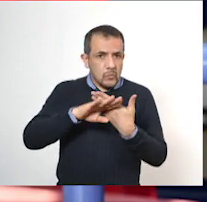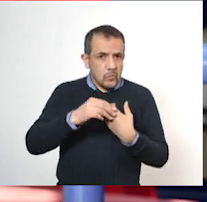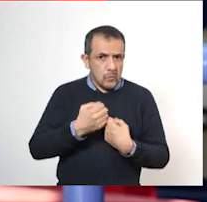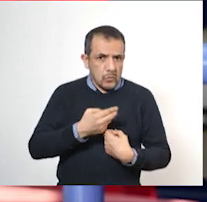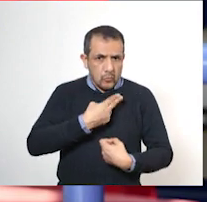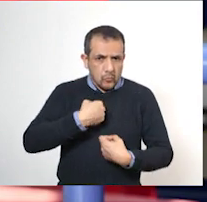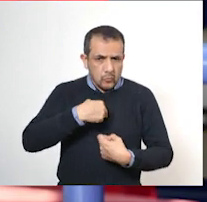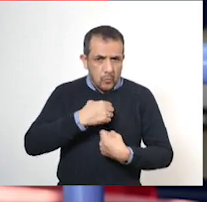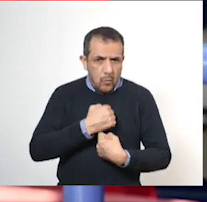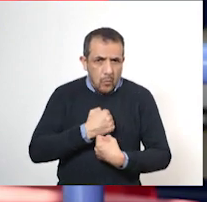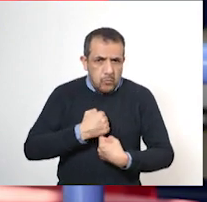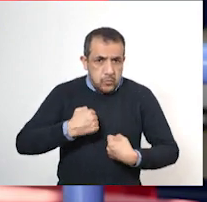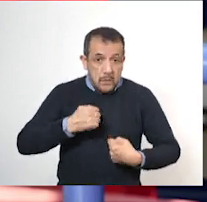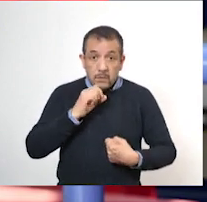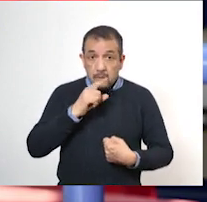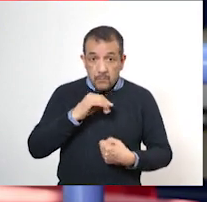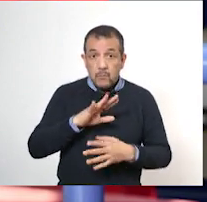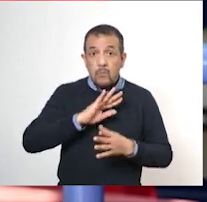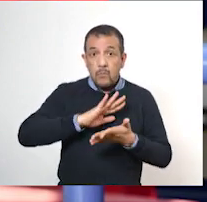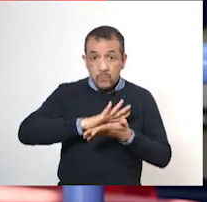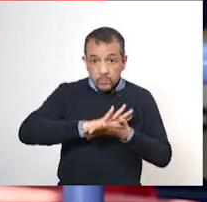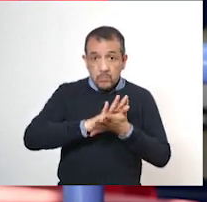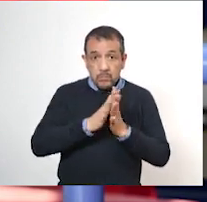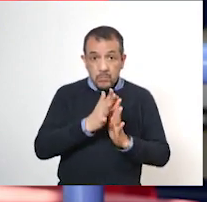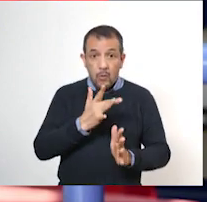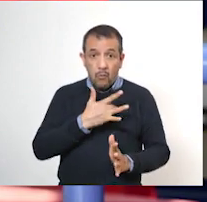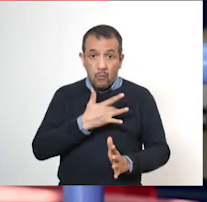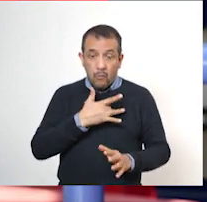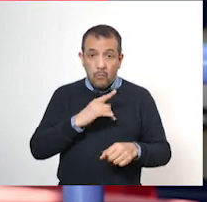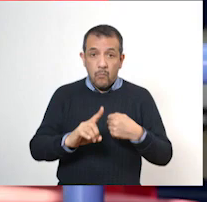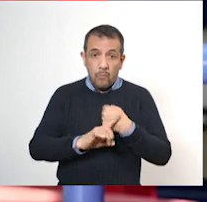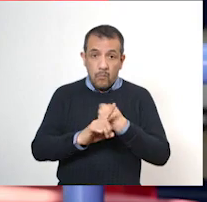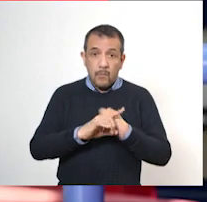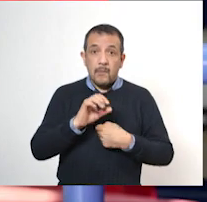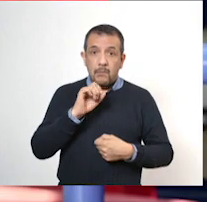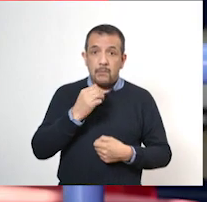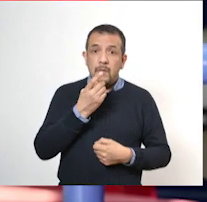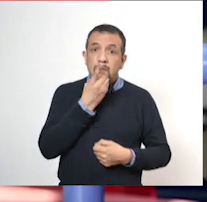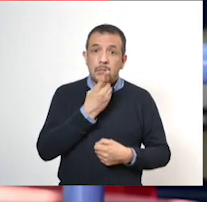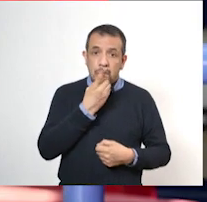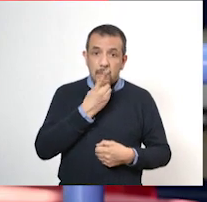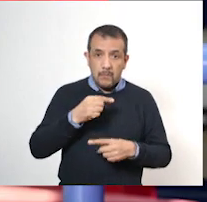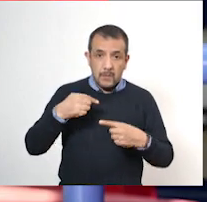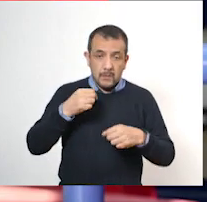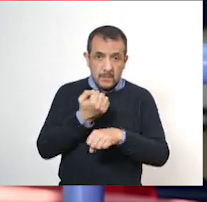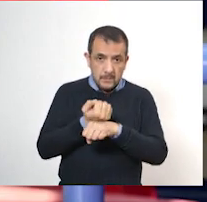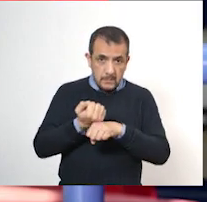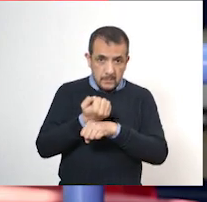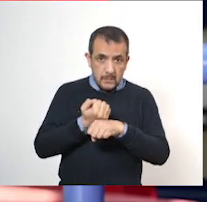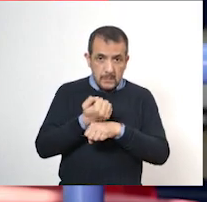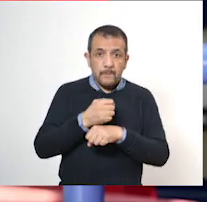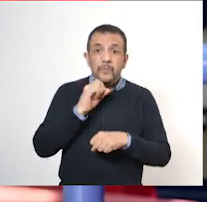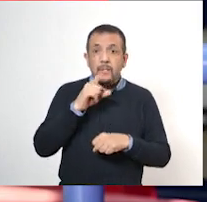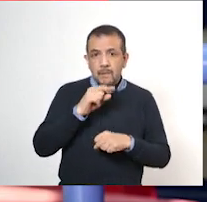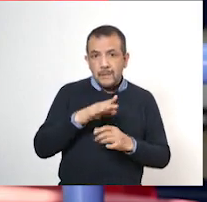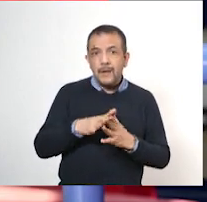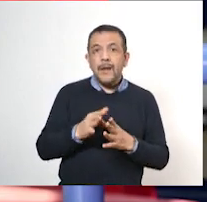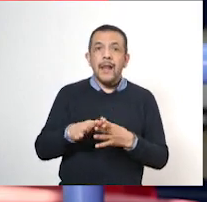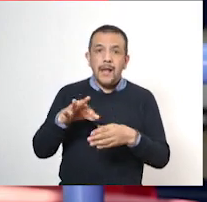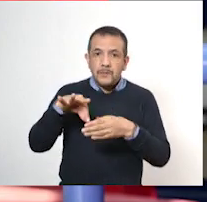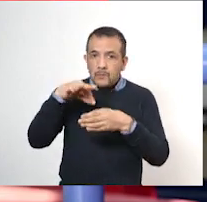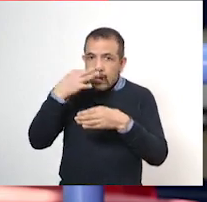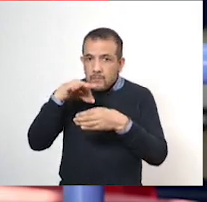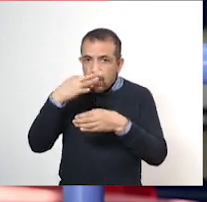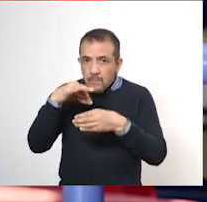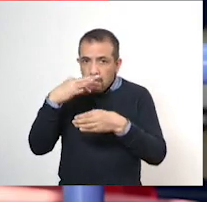causa obesidad, pero también puede causar diabetes y enfermedades del corazón. Otros productos también pueden causar obesidad, como las